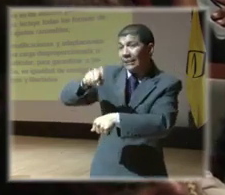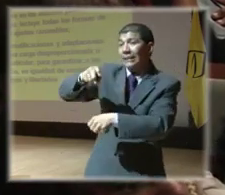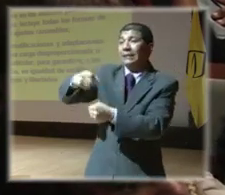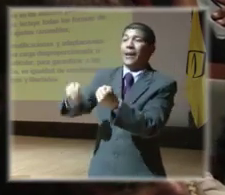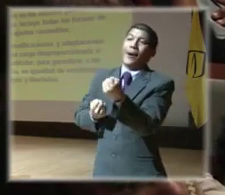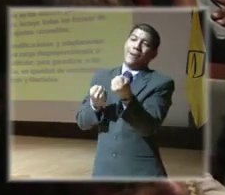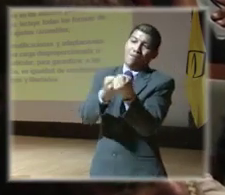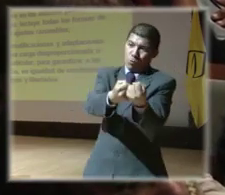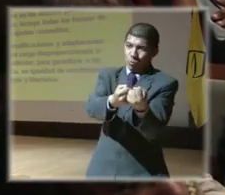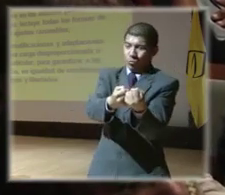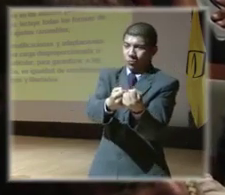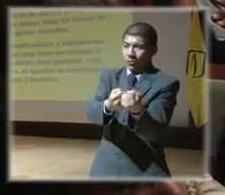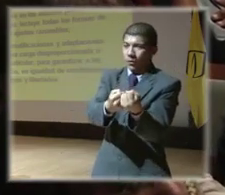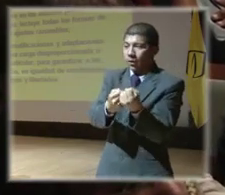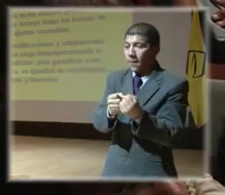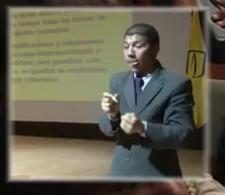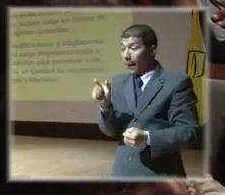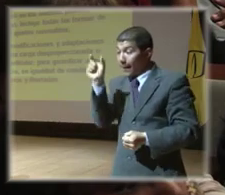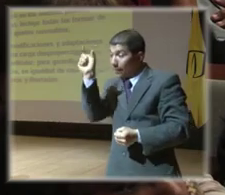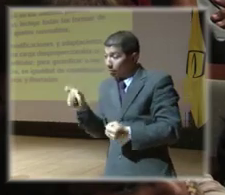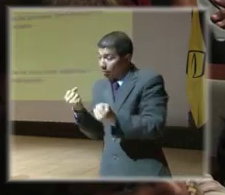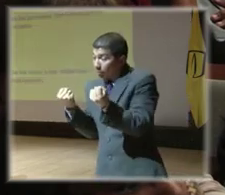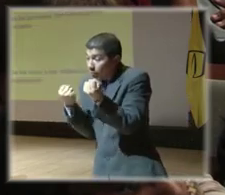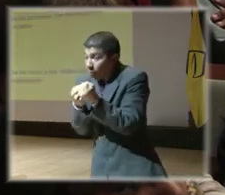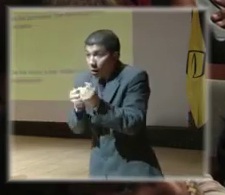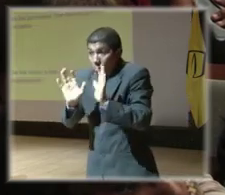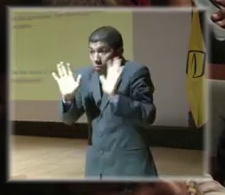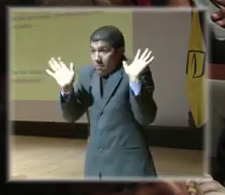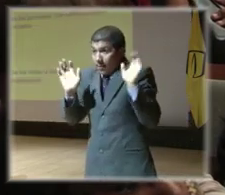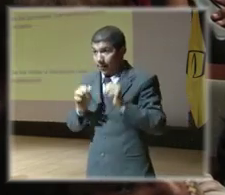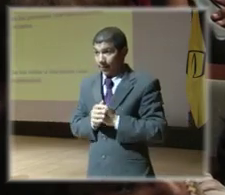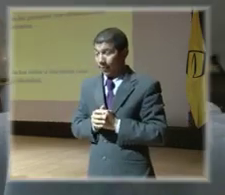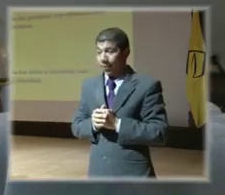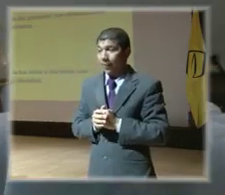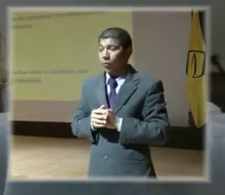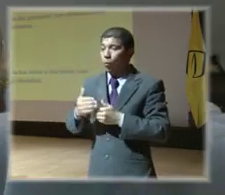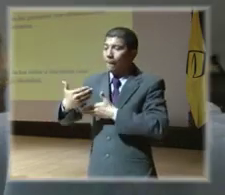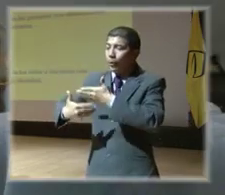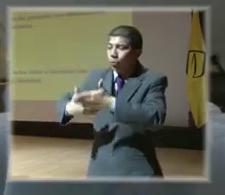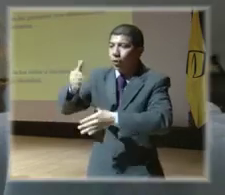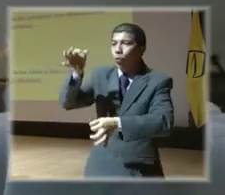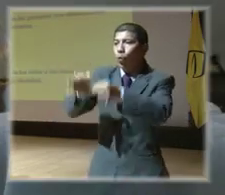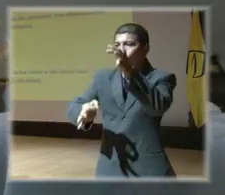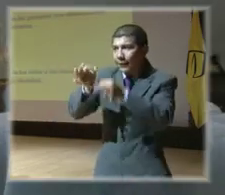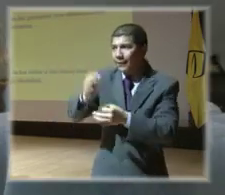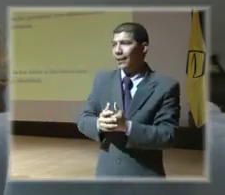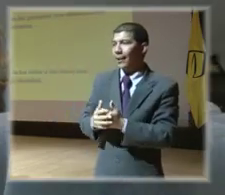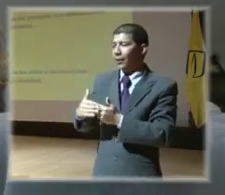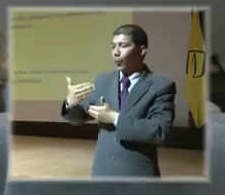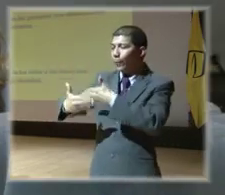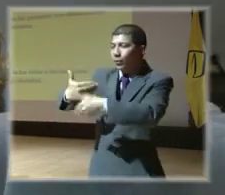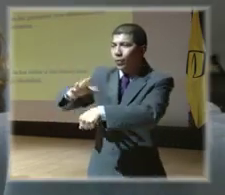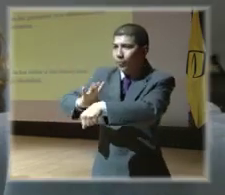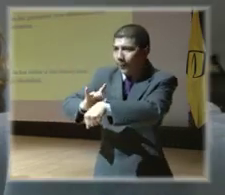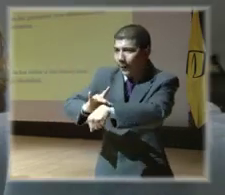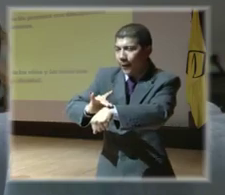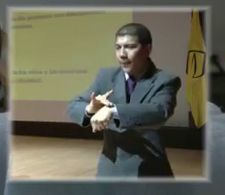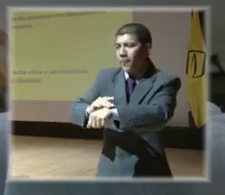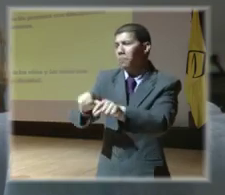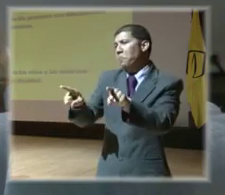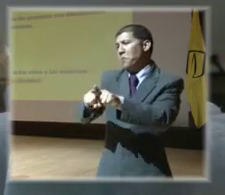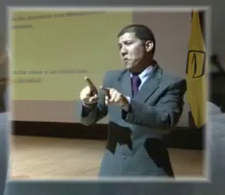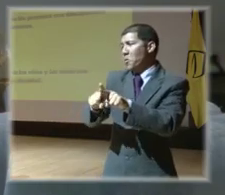no ya también apoyos personales, sino que tenemos que pensar en un proceso judicial, en un proceso sanitario, donde así como se puede